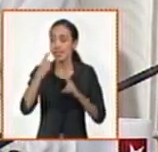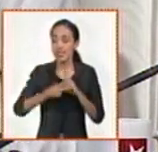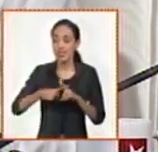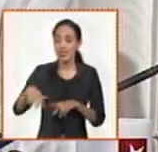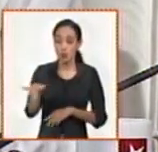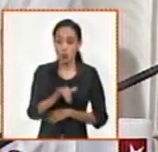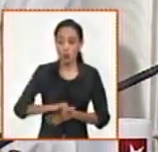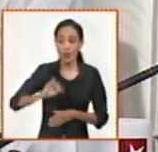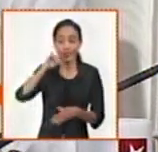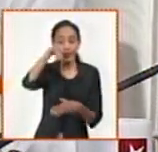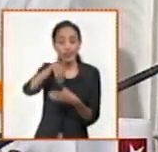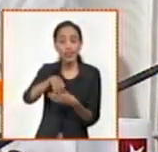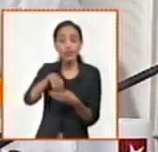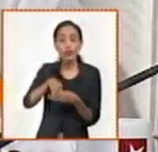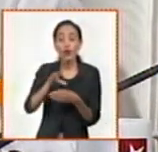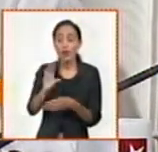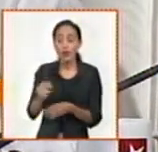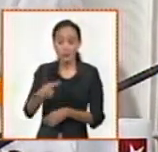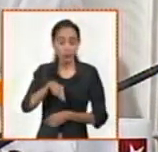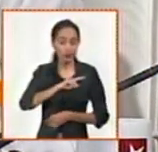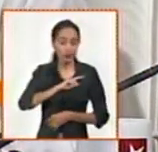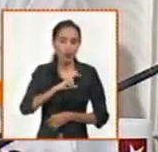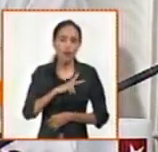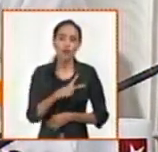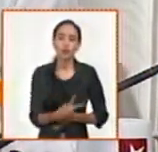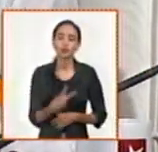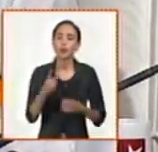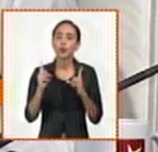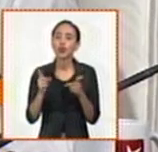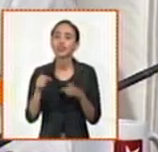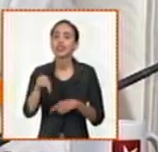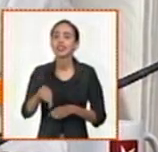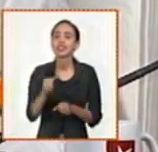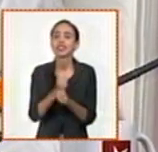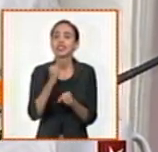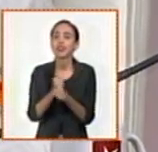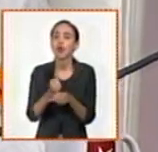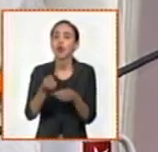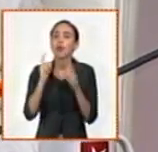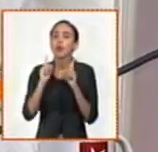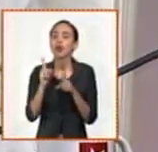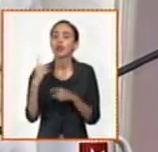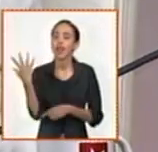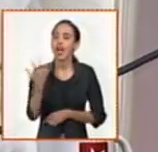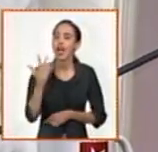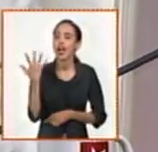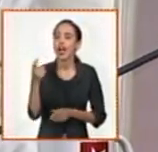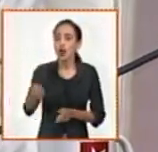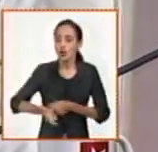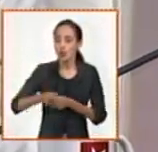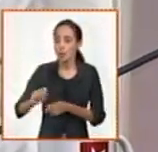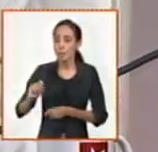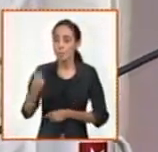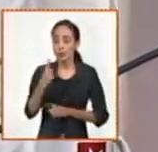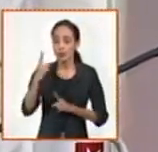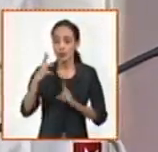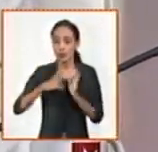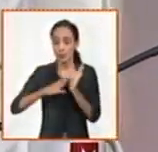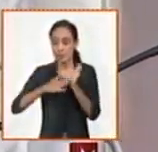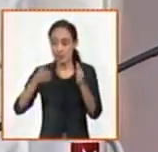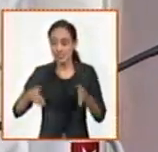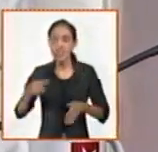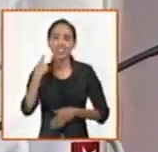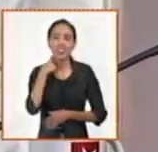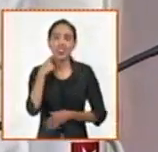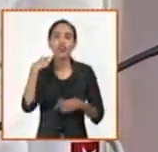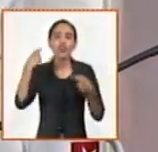también, como parte de lo que hablabas ahorita de la voluntad política, se ha trabajado una política de agroecología que en el primer trimestre del